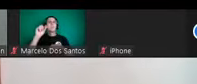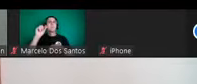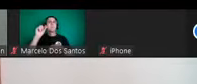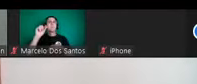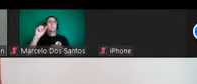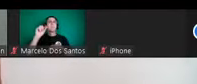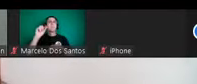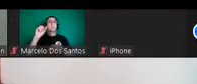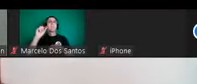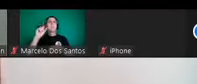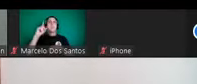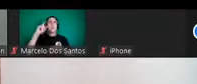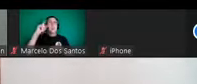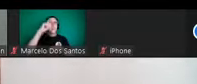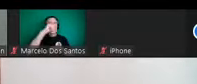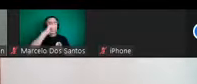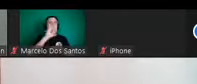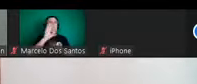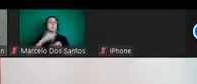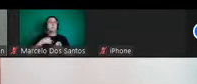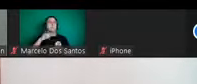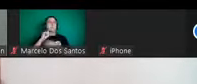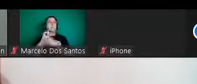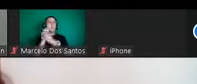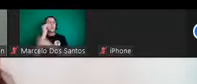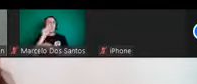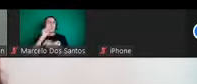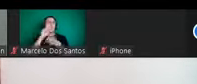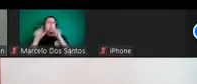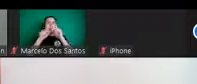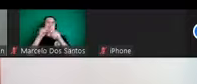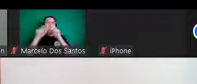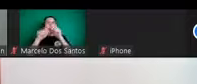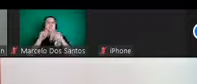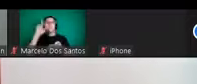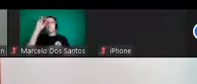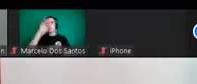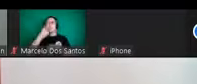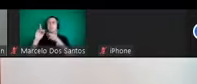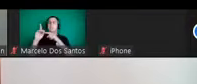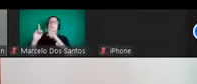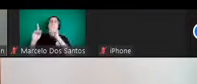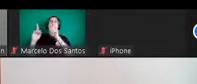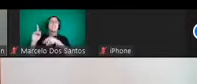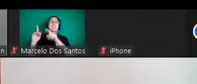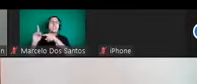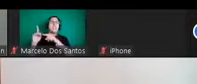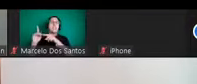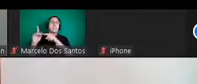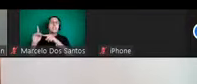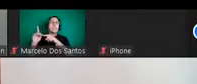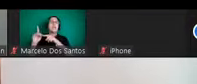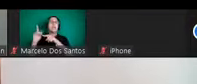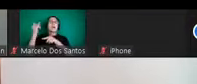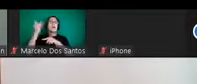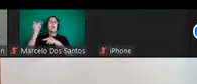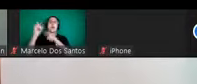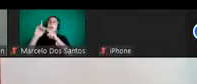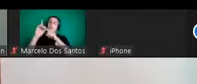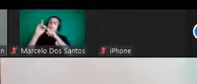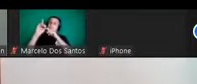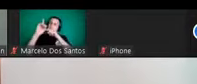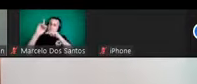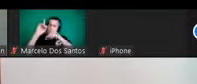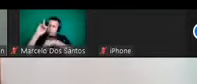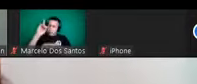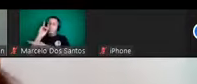de la palabra. O sea, no complejo de que es difícil, pero sí complejo de que hay muchos factores que se relacionan con el tema,